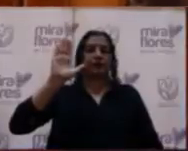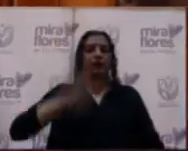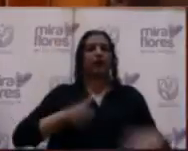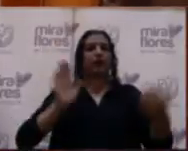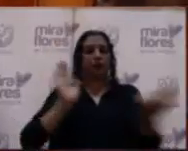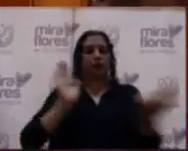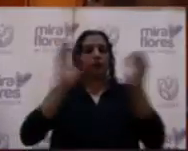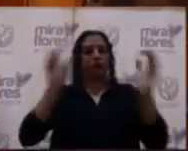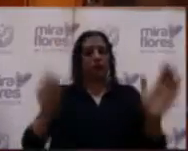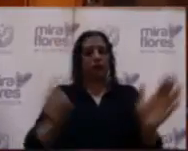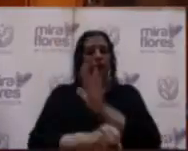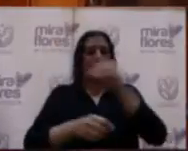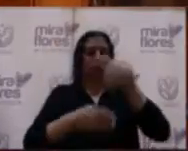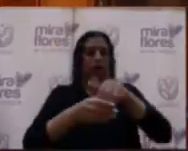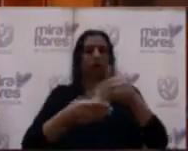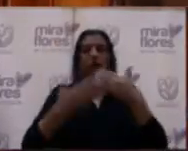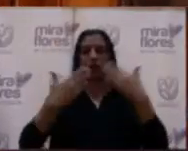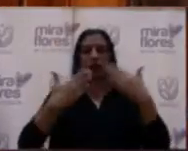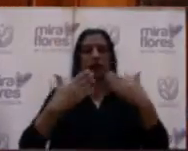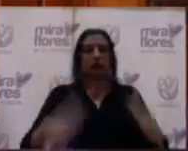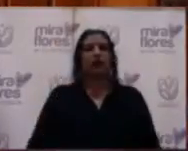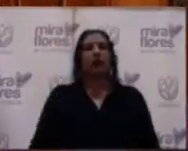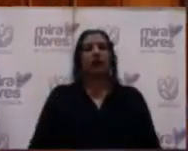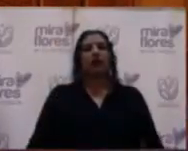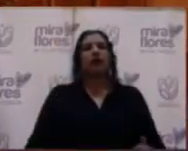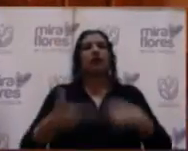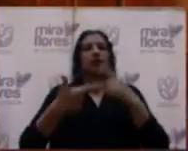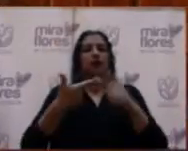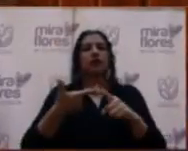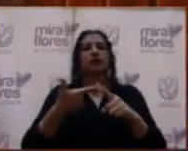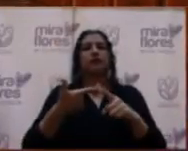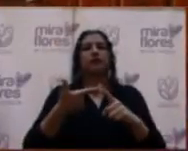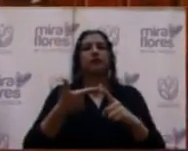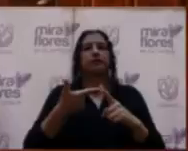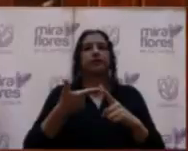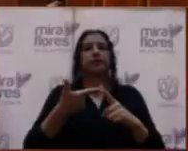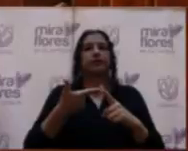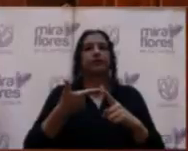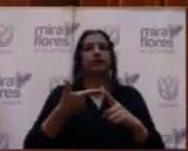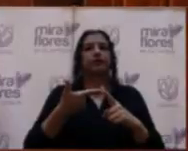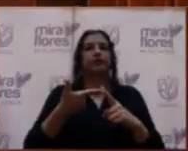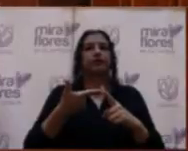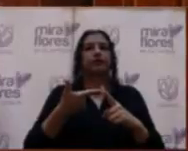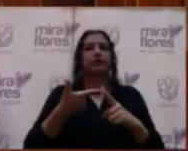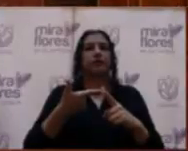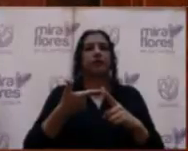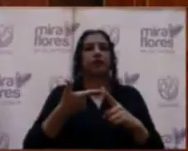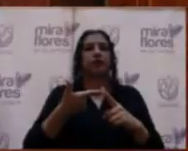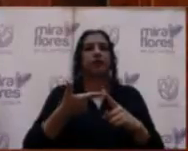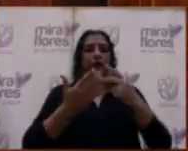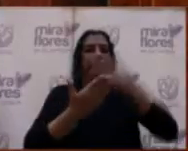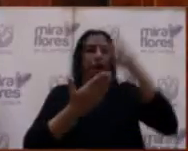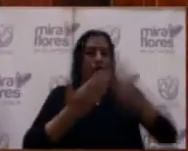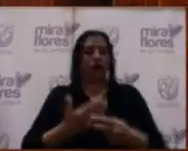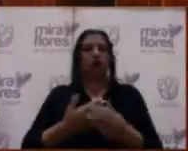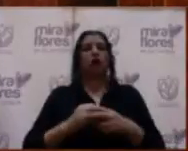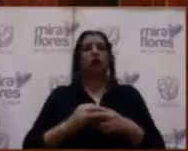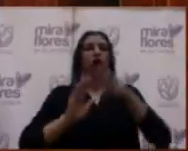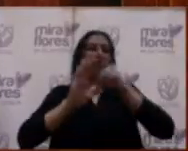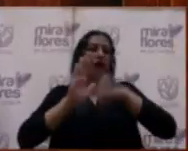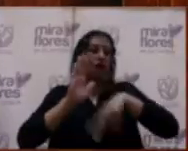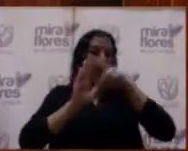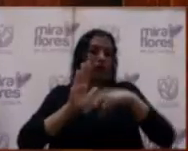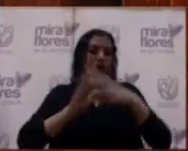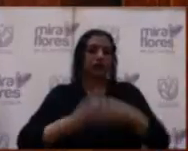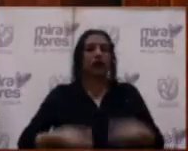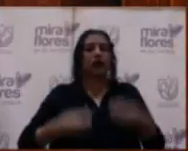Se aprueba por unanimidad de votos. Muchas gracias. Vamos al siguiente punto. Proyecto de ordenanza que precisa el